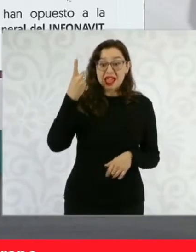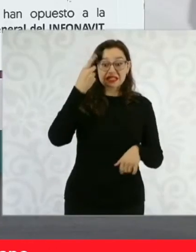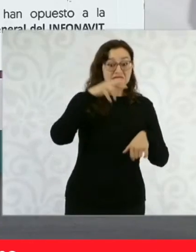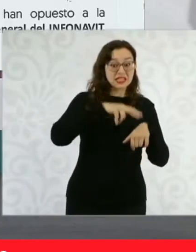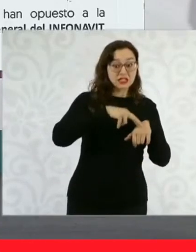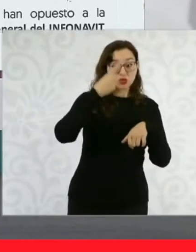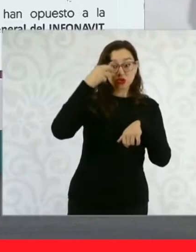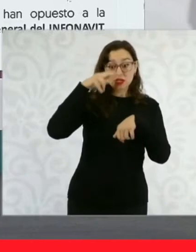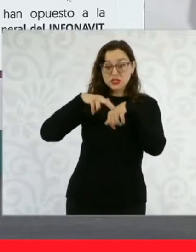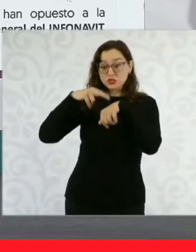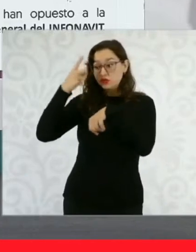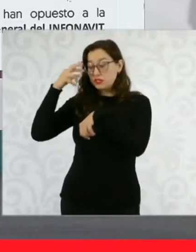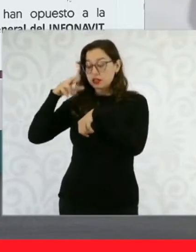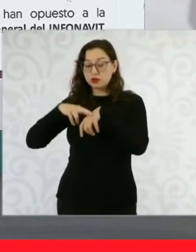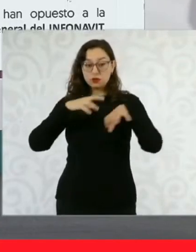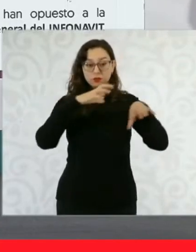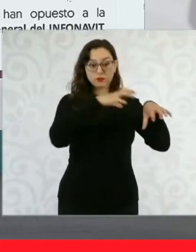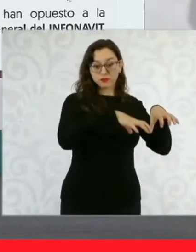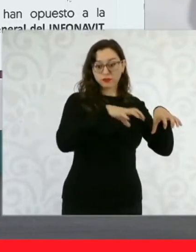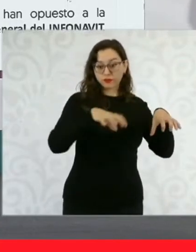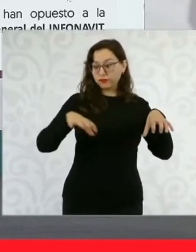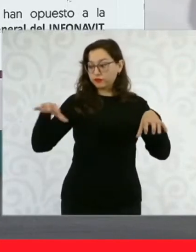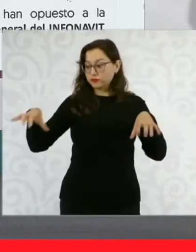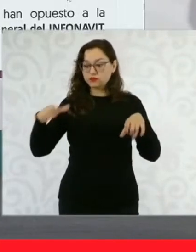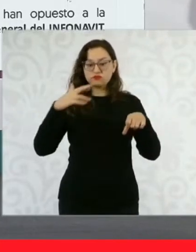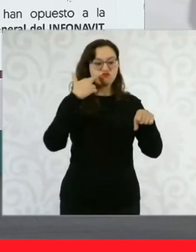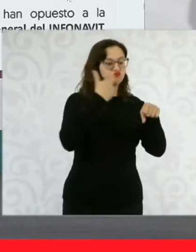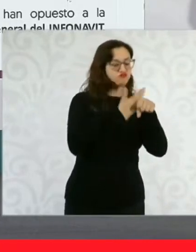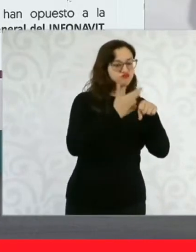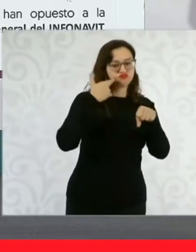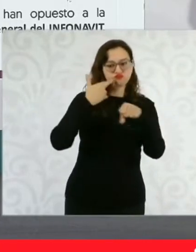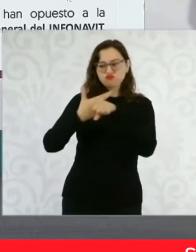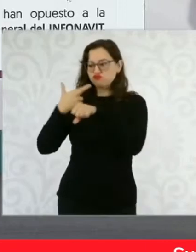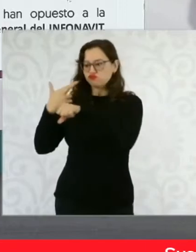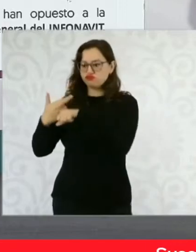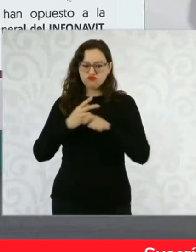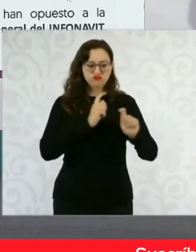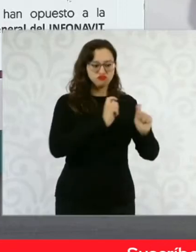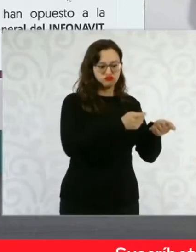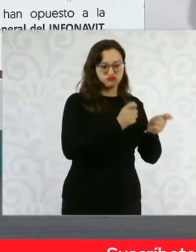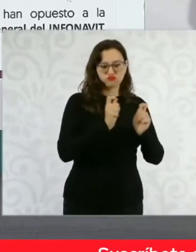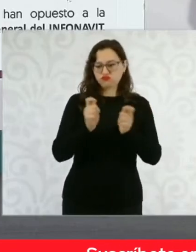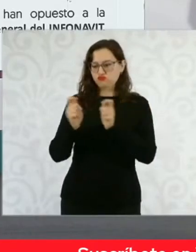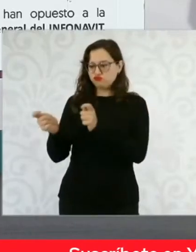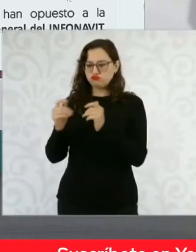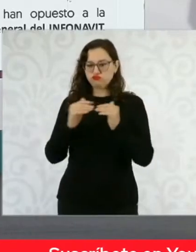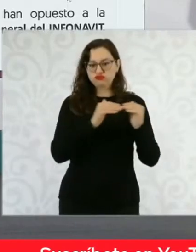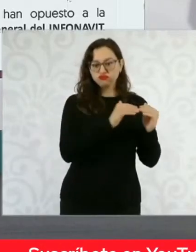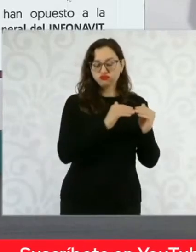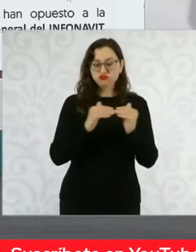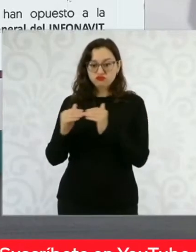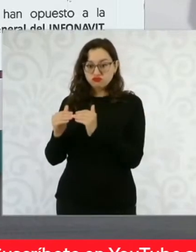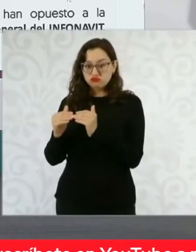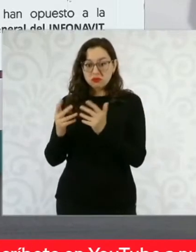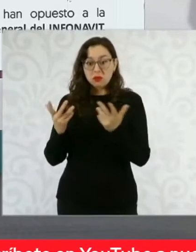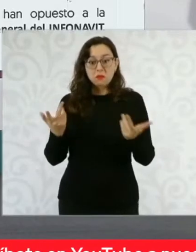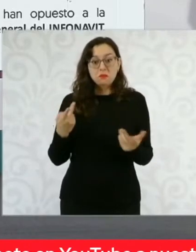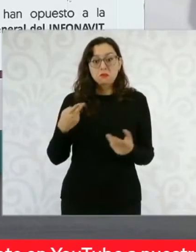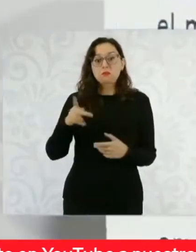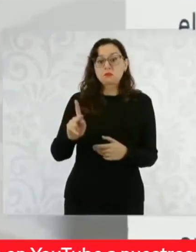de responsabilidad y los órganos de control al interior del Infonavit resultan